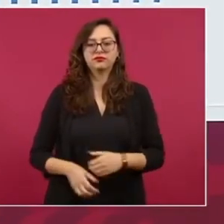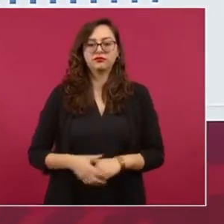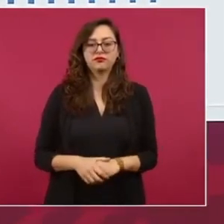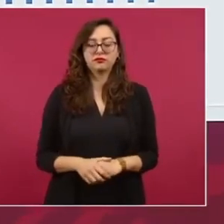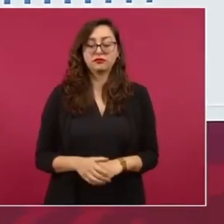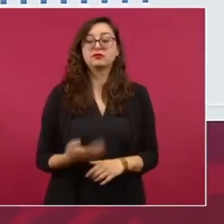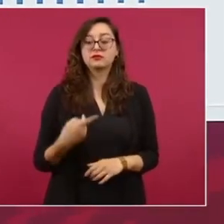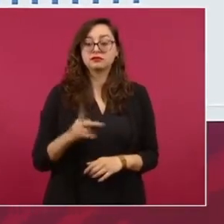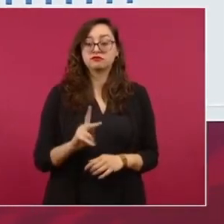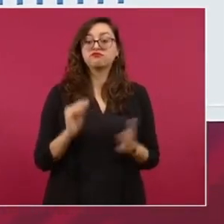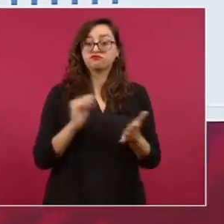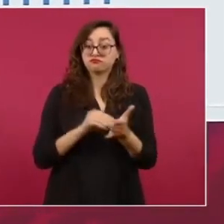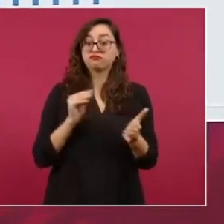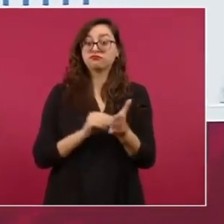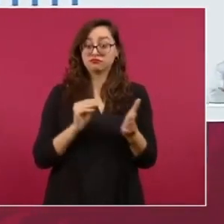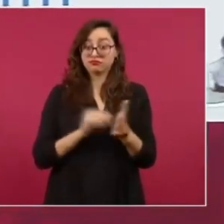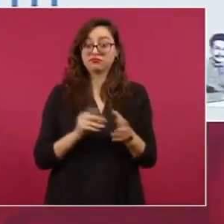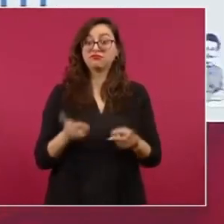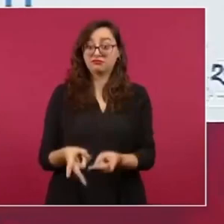pero miren,